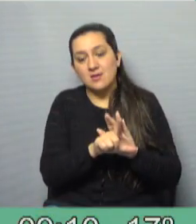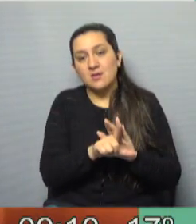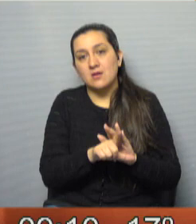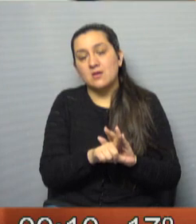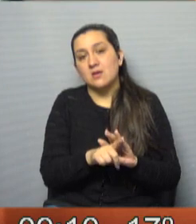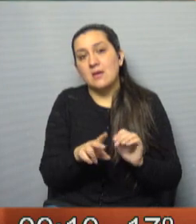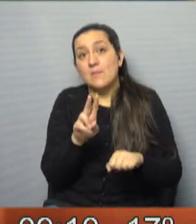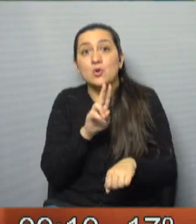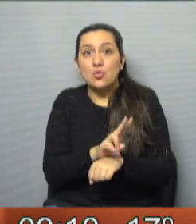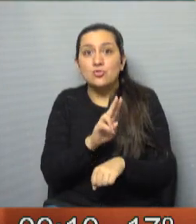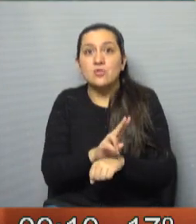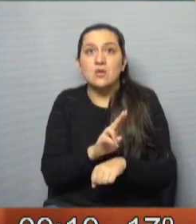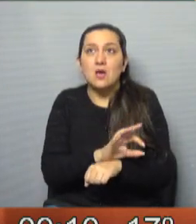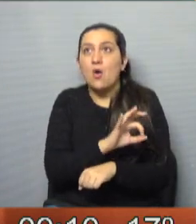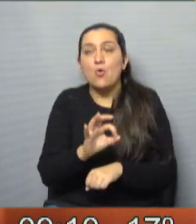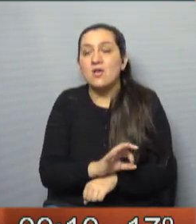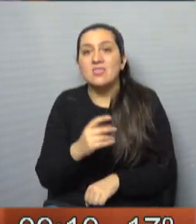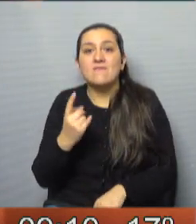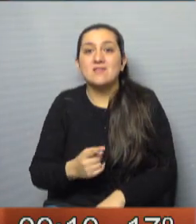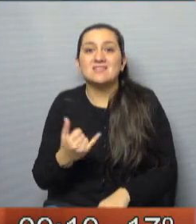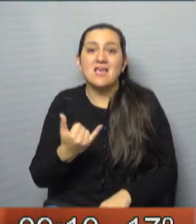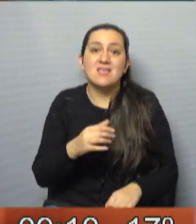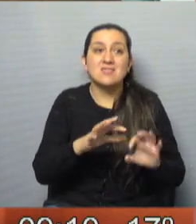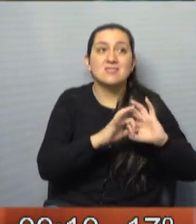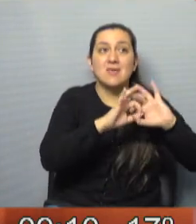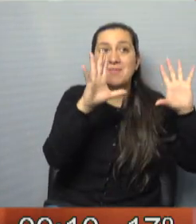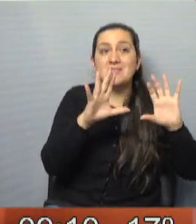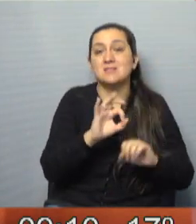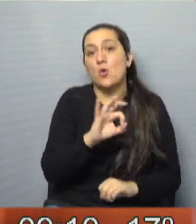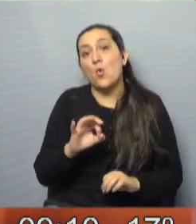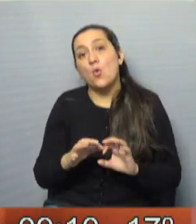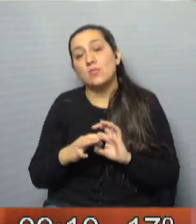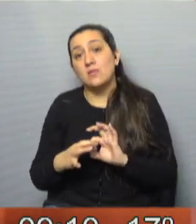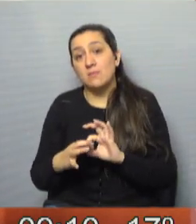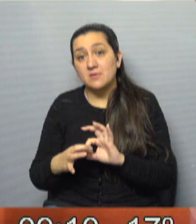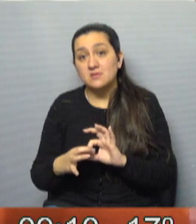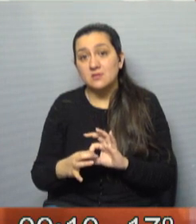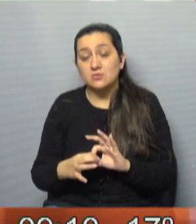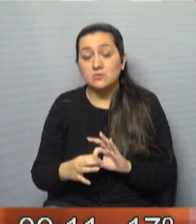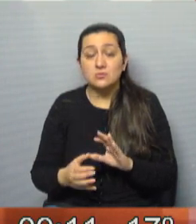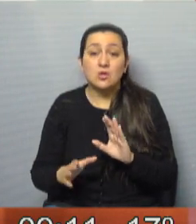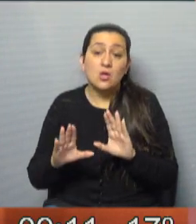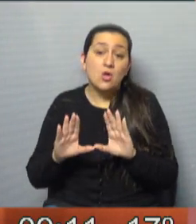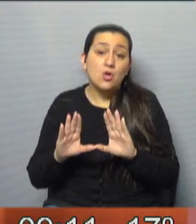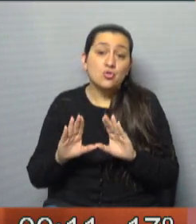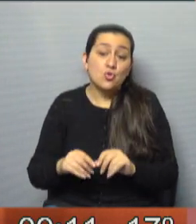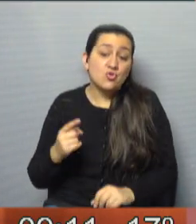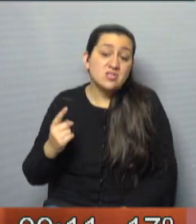esta que no define si hay dependencia o independencia, todo va para la justicia, a que lo resuelva.